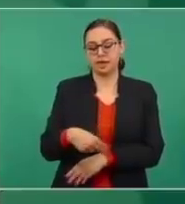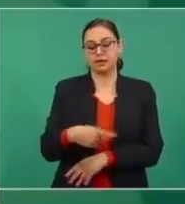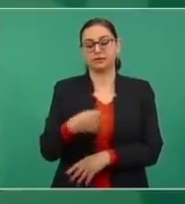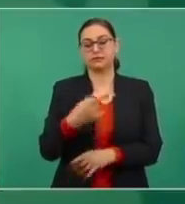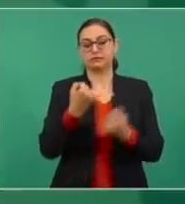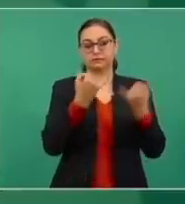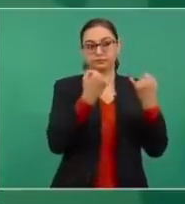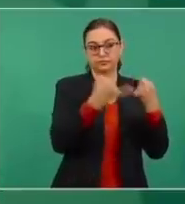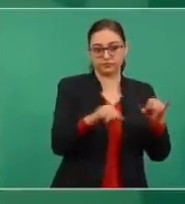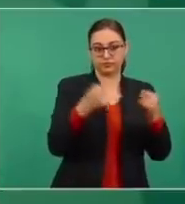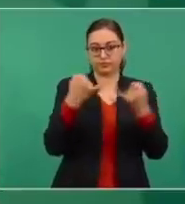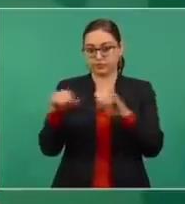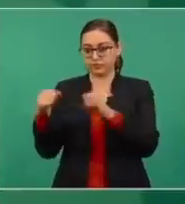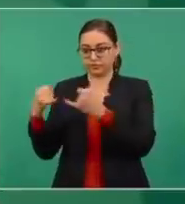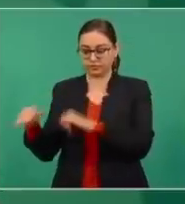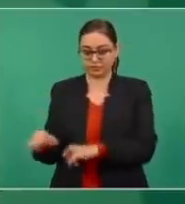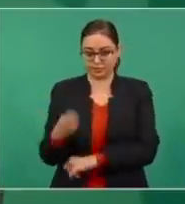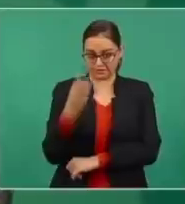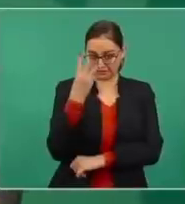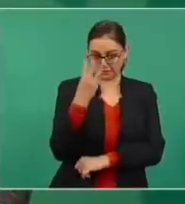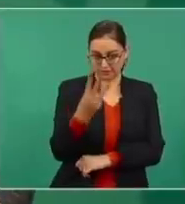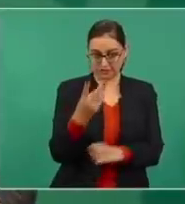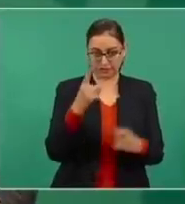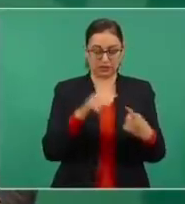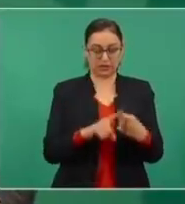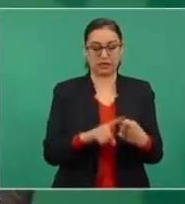una en Gustavo Amadero,